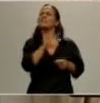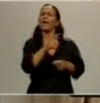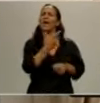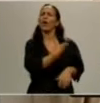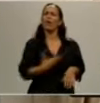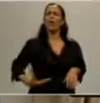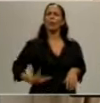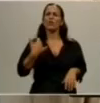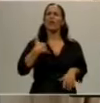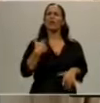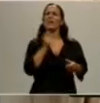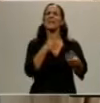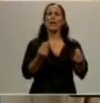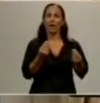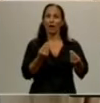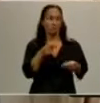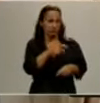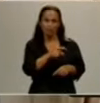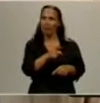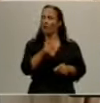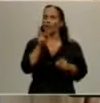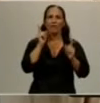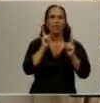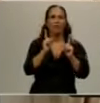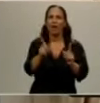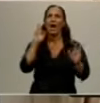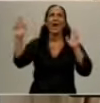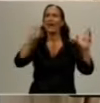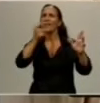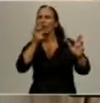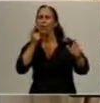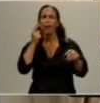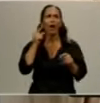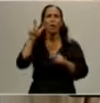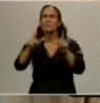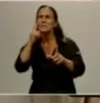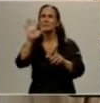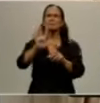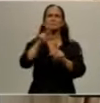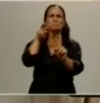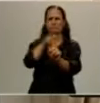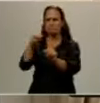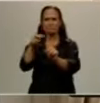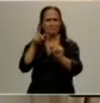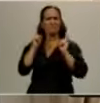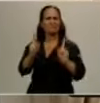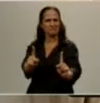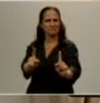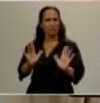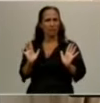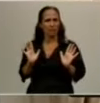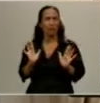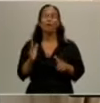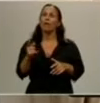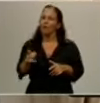gobierno argentino, mantener permanentemente las alertas rojas, aclaración que tal vez no hubiera sido necesaria porque bastaba con